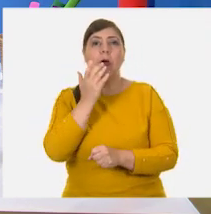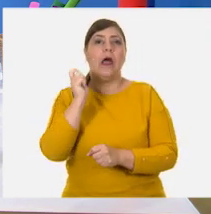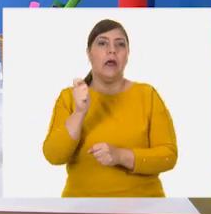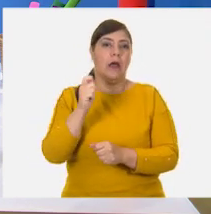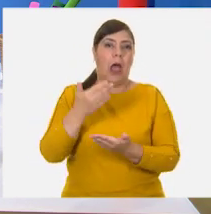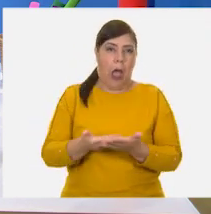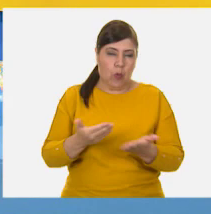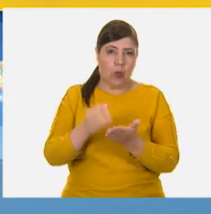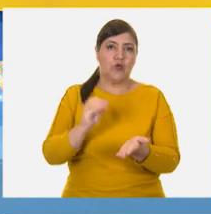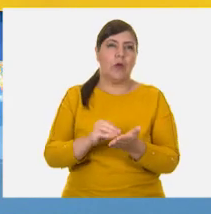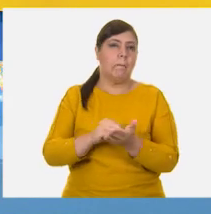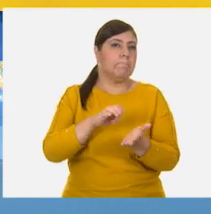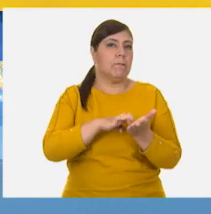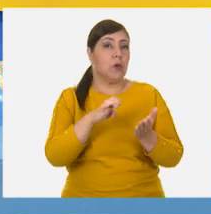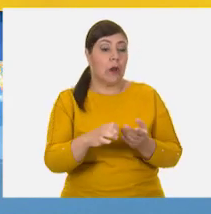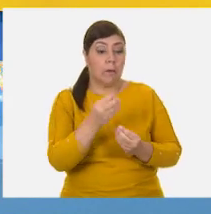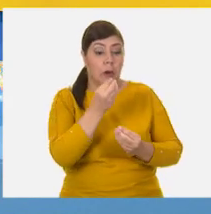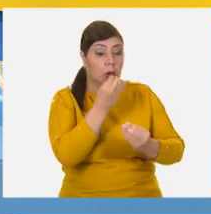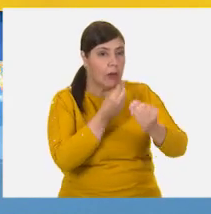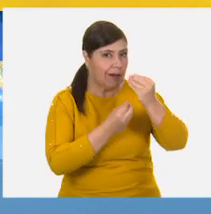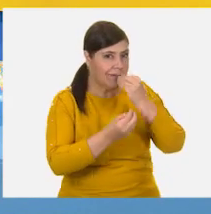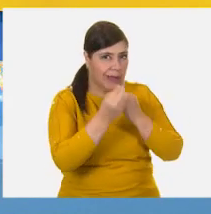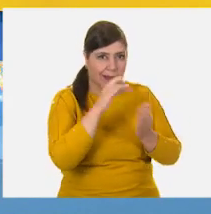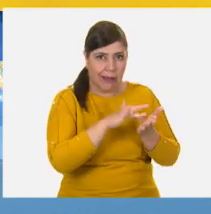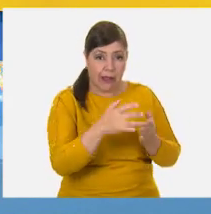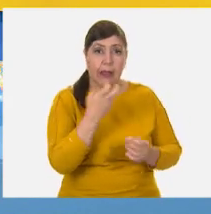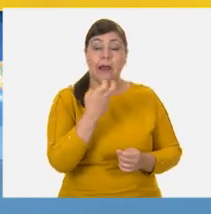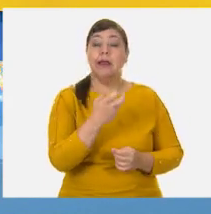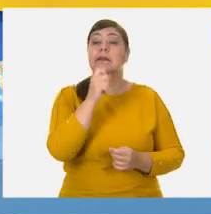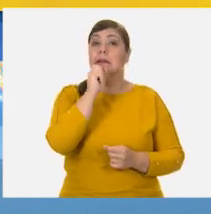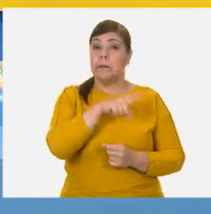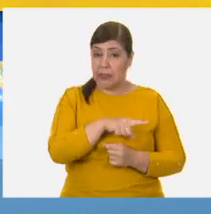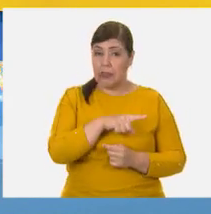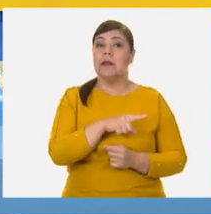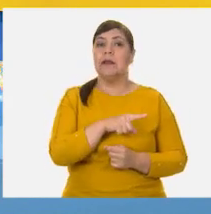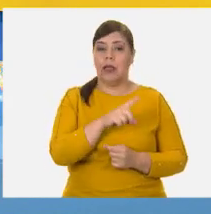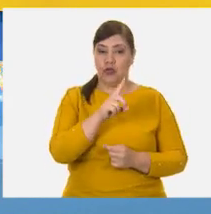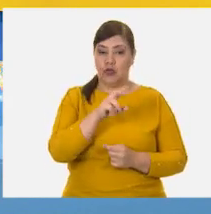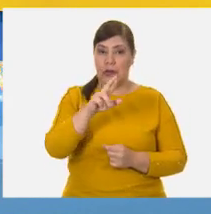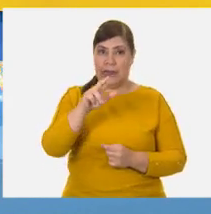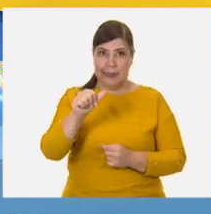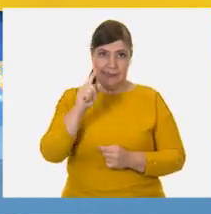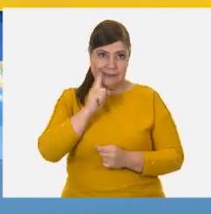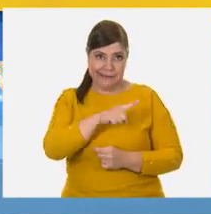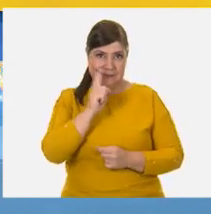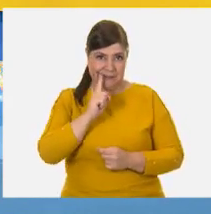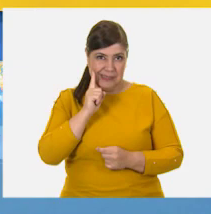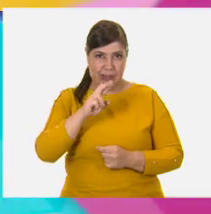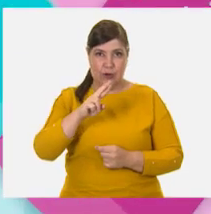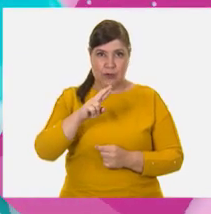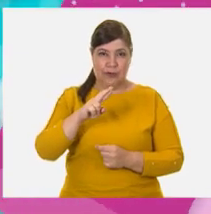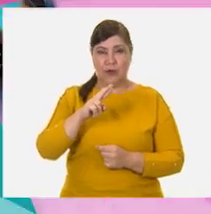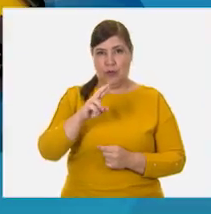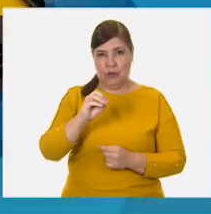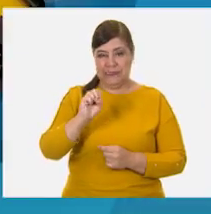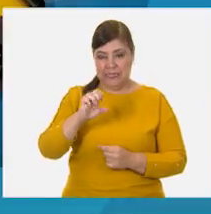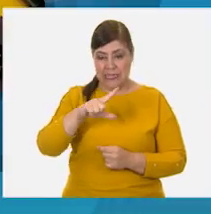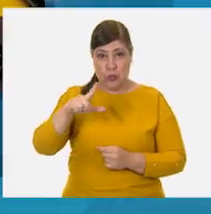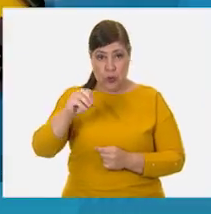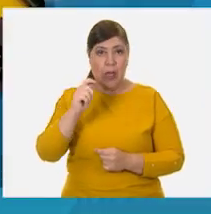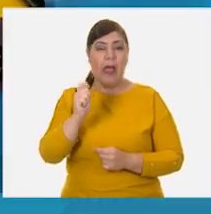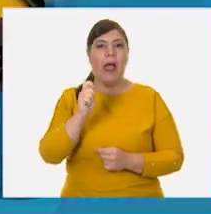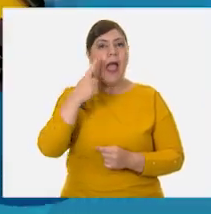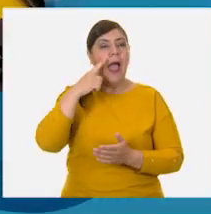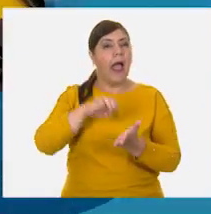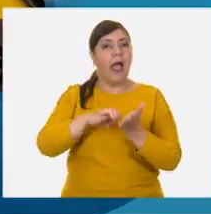ejemplo, en la comida. De hecho, también la doctora Rosselló puso como ejemplo el mole, del